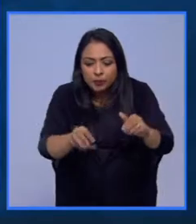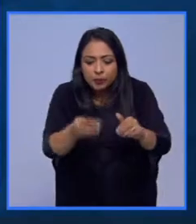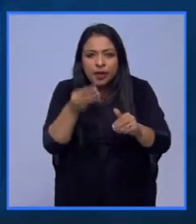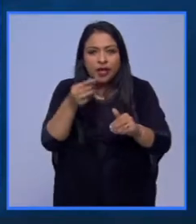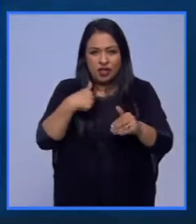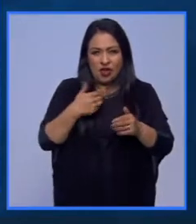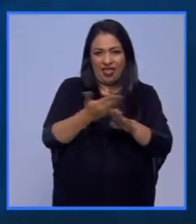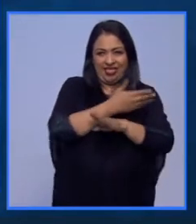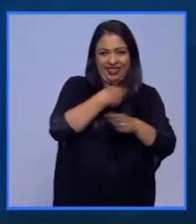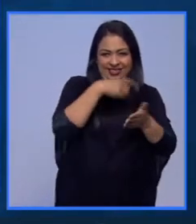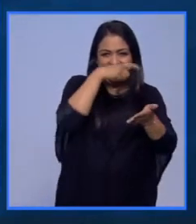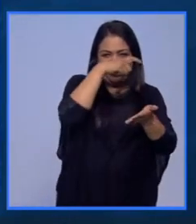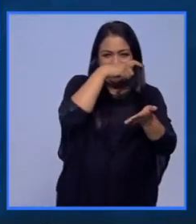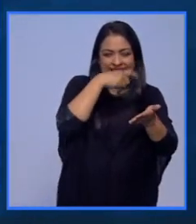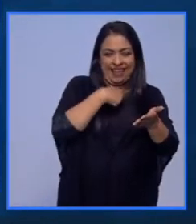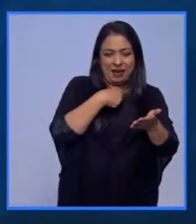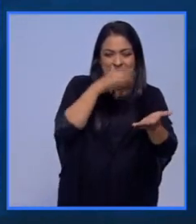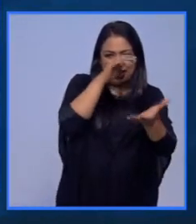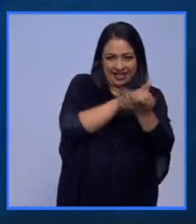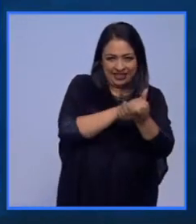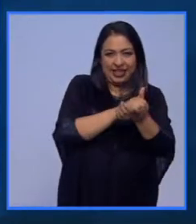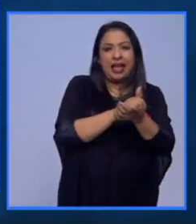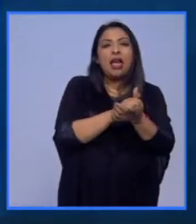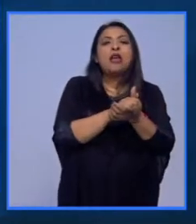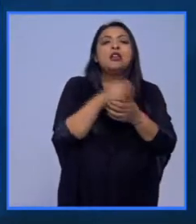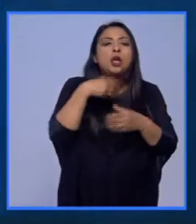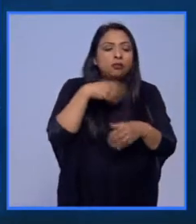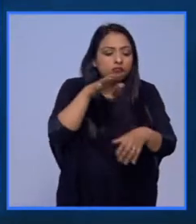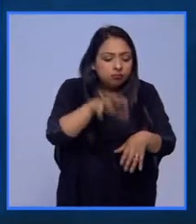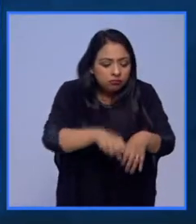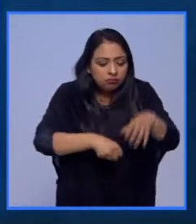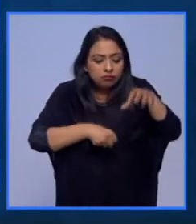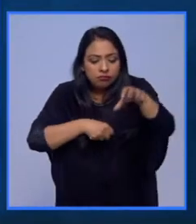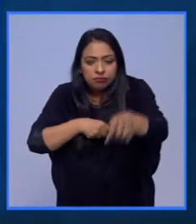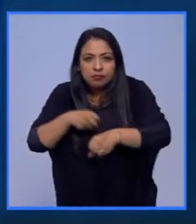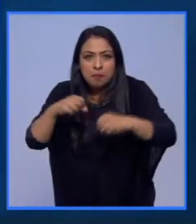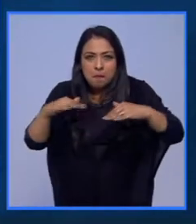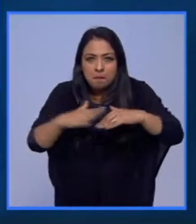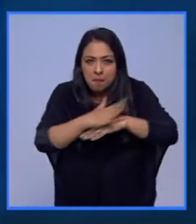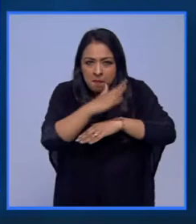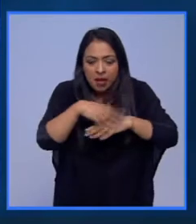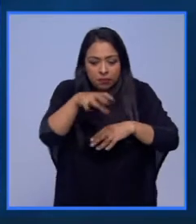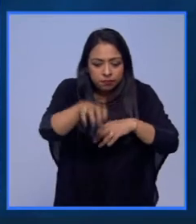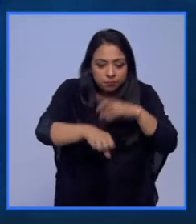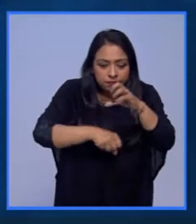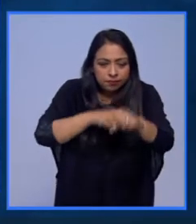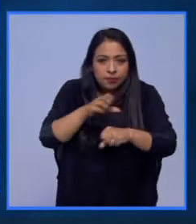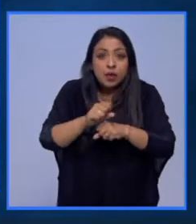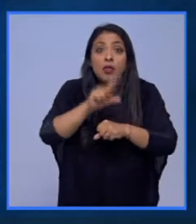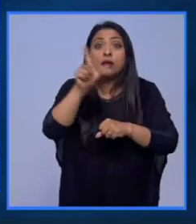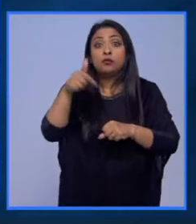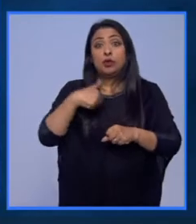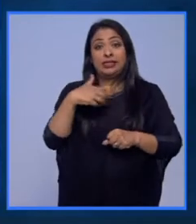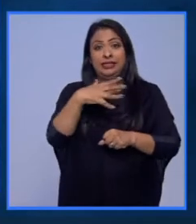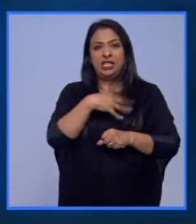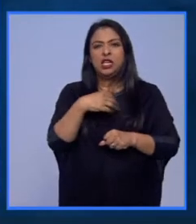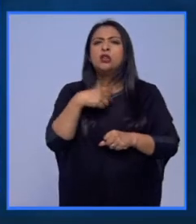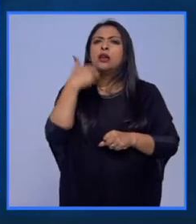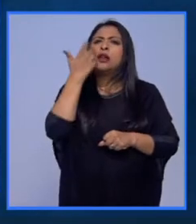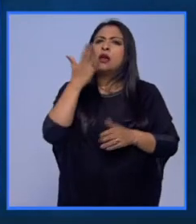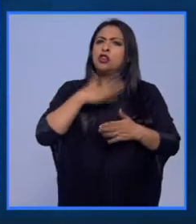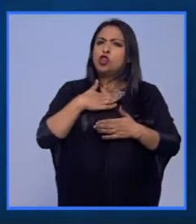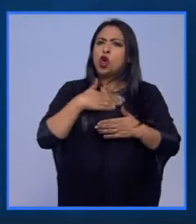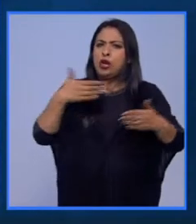me casé en mi viaje de bodas en las playas, recogía yo conchitas. Pero ya después con mis hijos quise tener